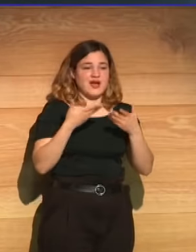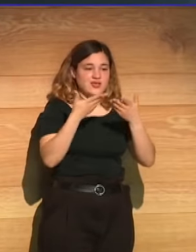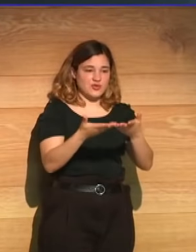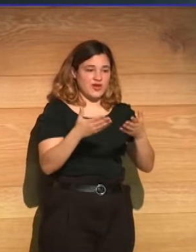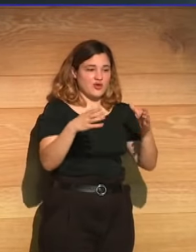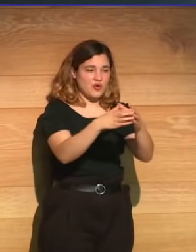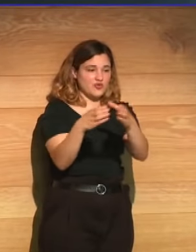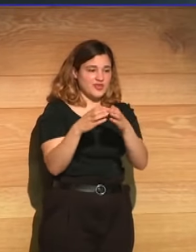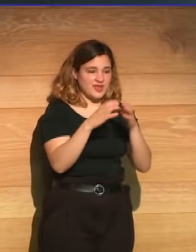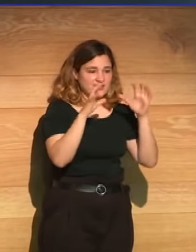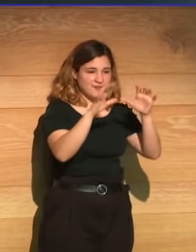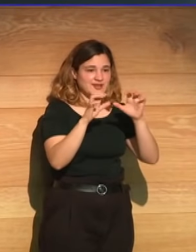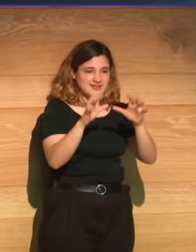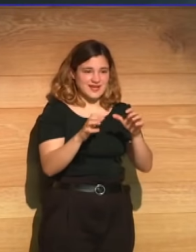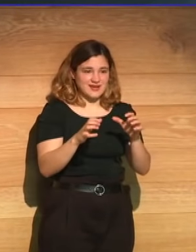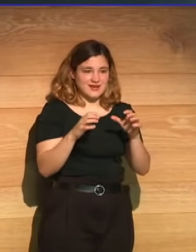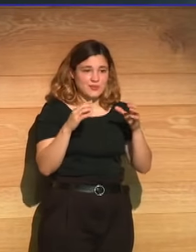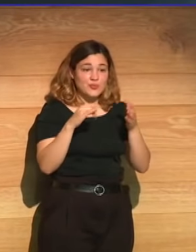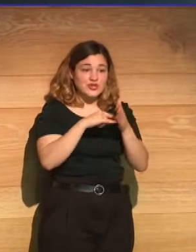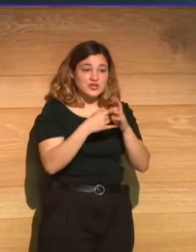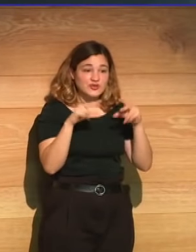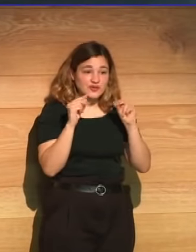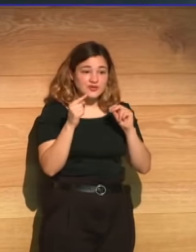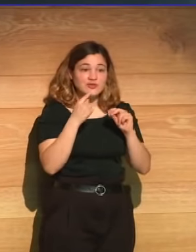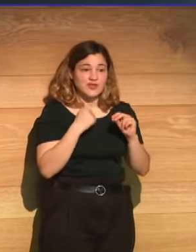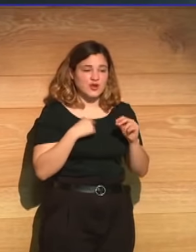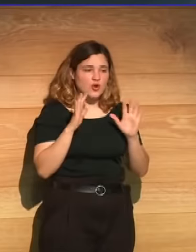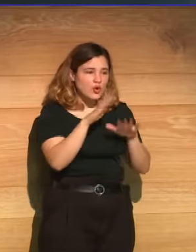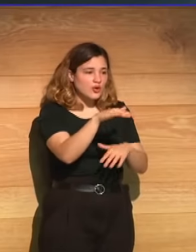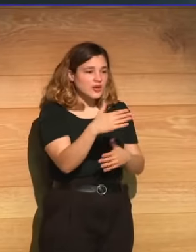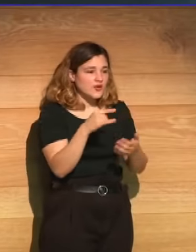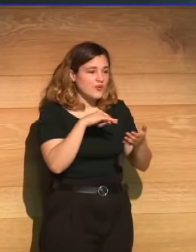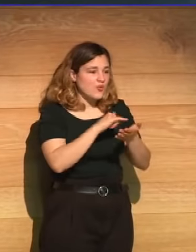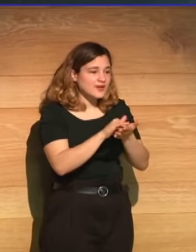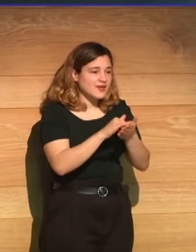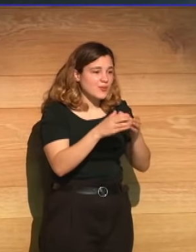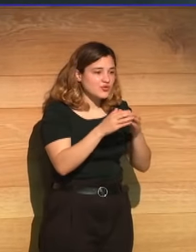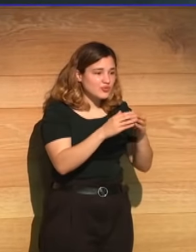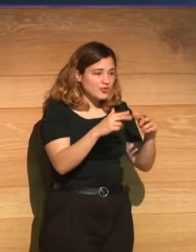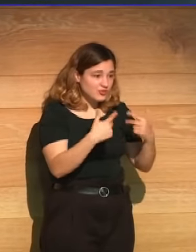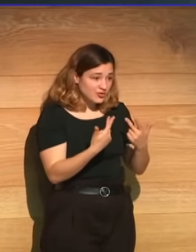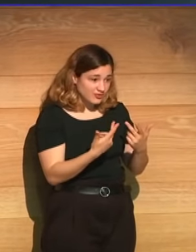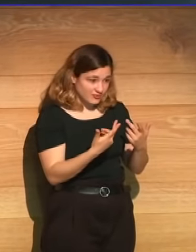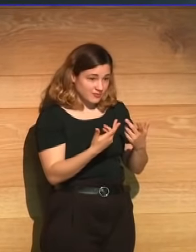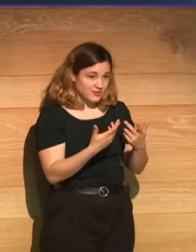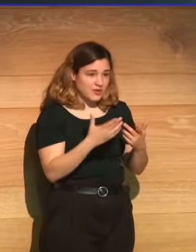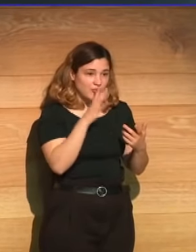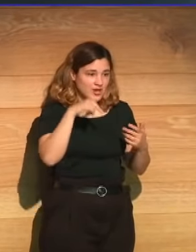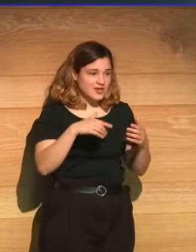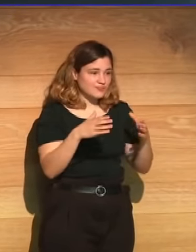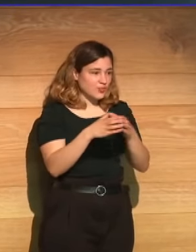hecho, cuando terminó el proyecto, decían, oye, nos vais a dejar el grupo de WhatsApp porque aquí se ha formado una comunidad en la que